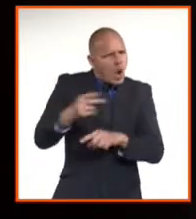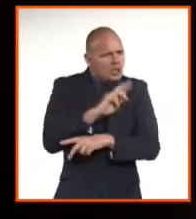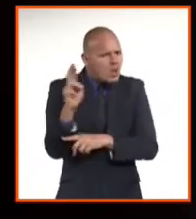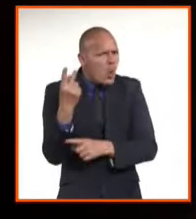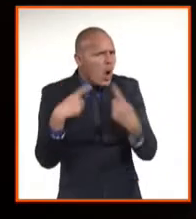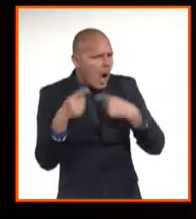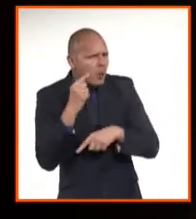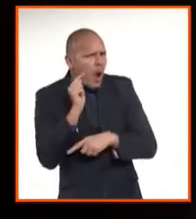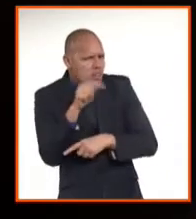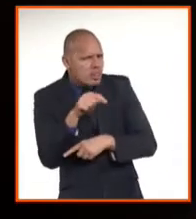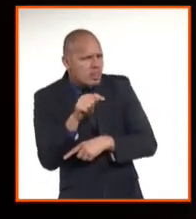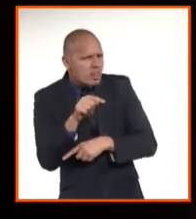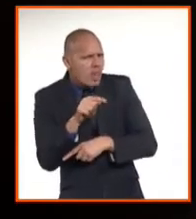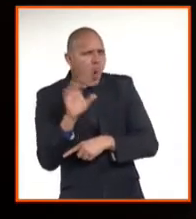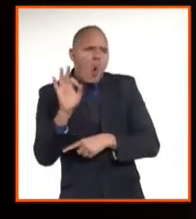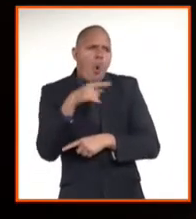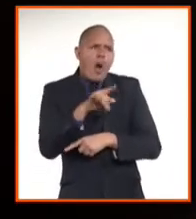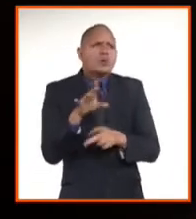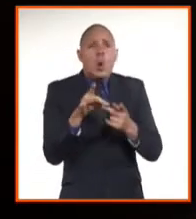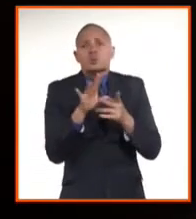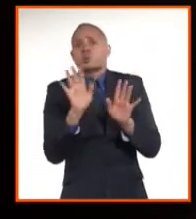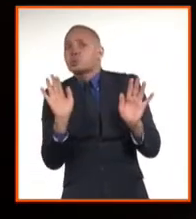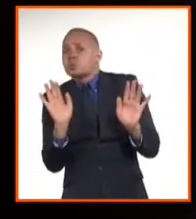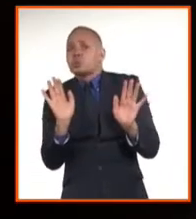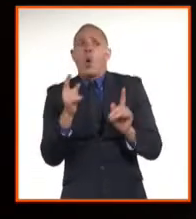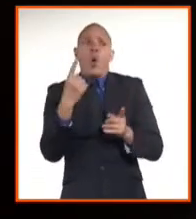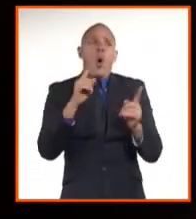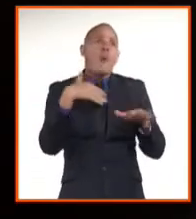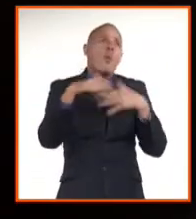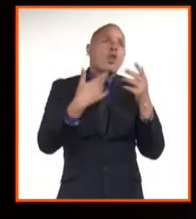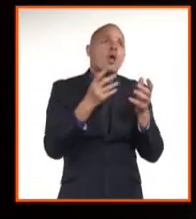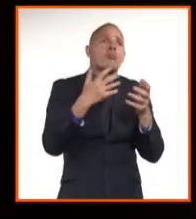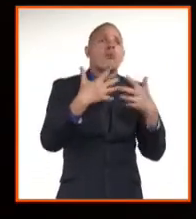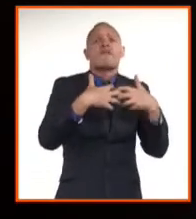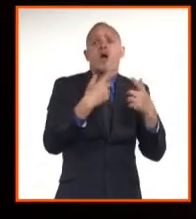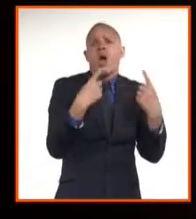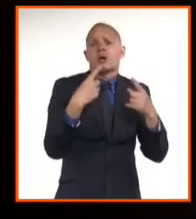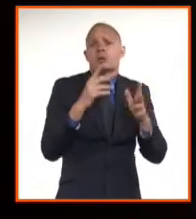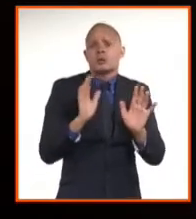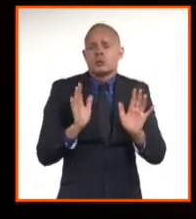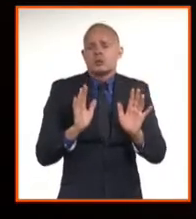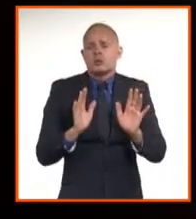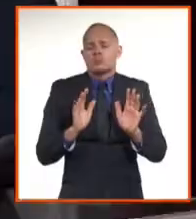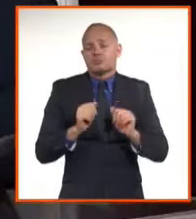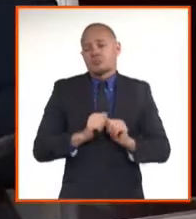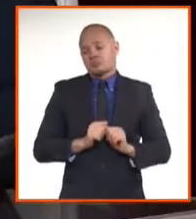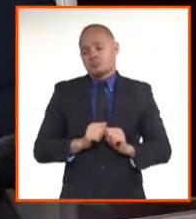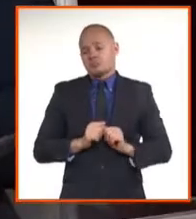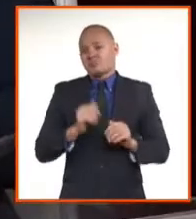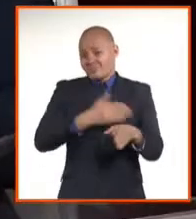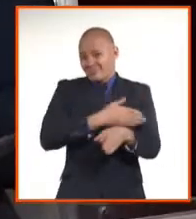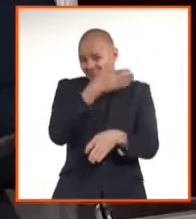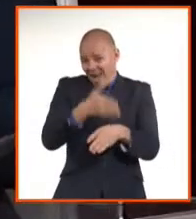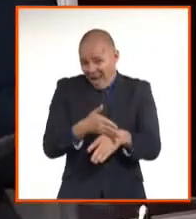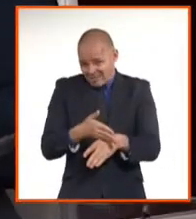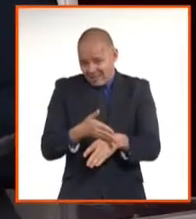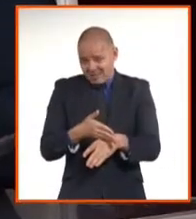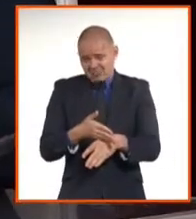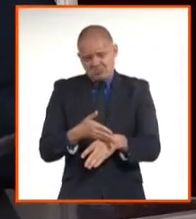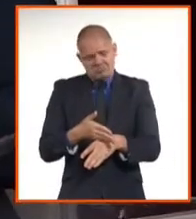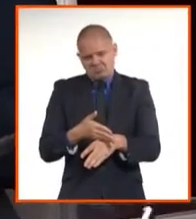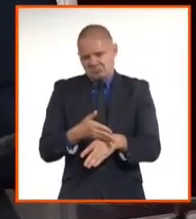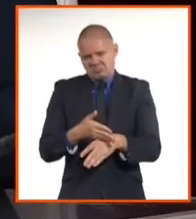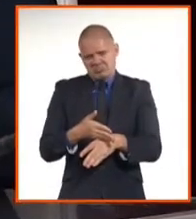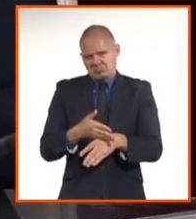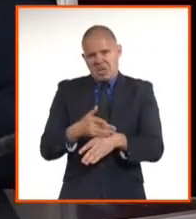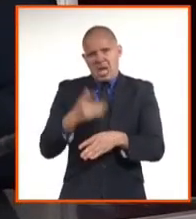falla tecnológica? ¿Qué es lo que están indicando las investigaciones? Hasta este momento está descartada la posibilidad de que haya alguna